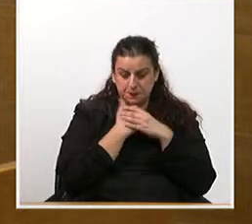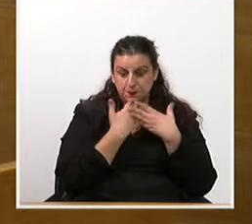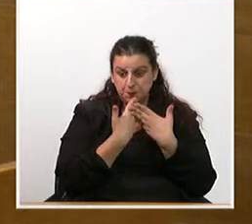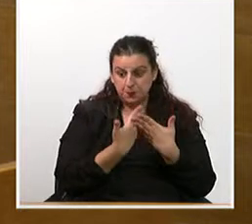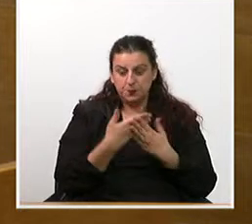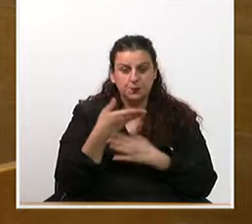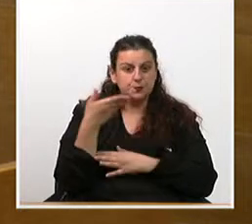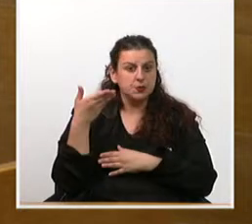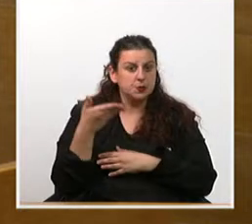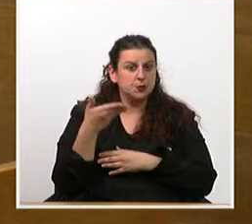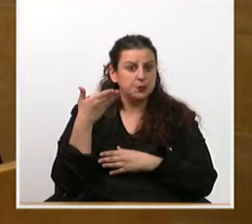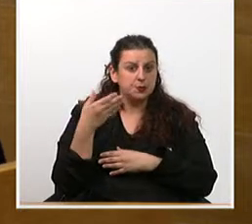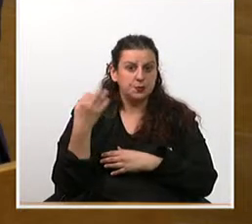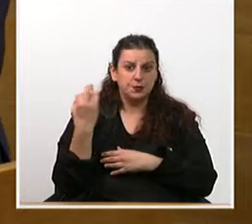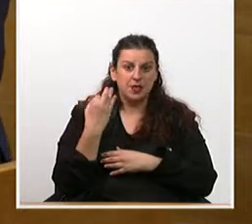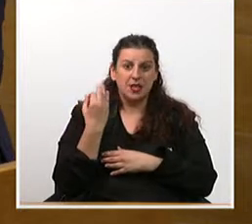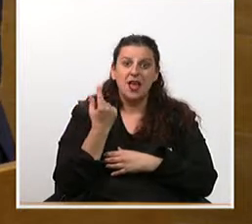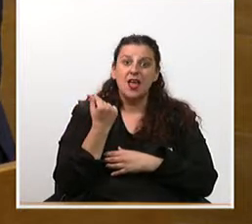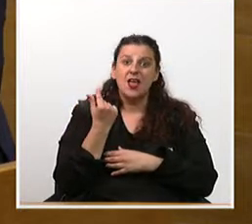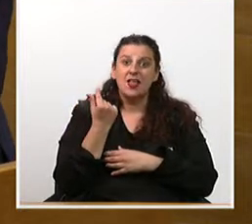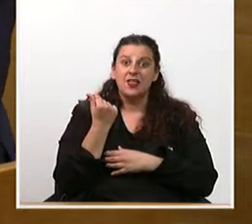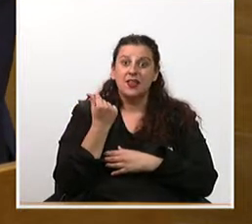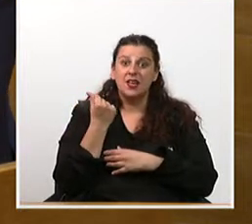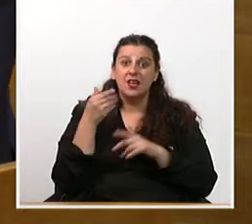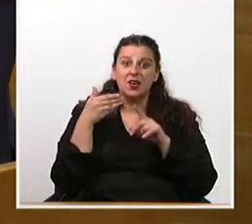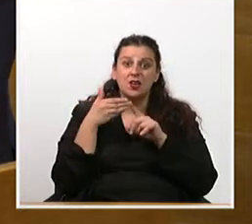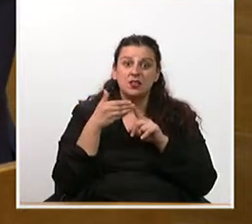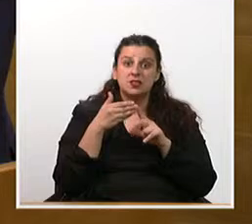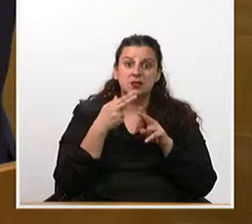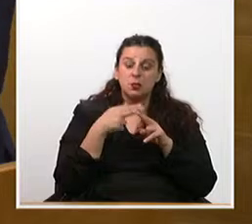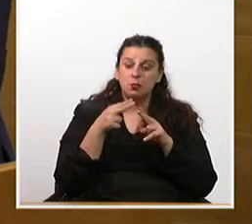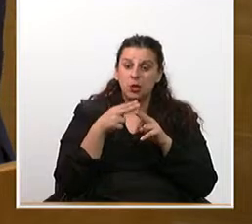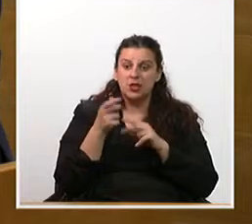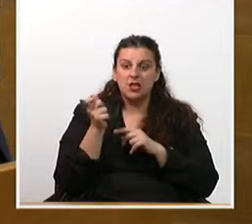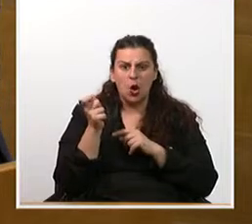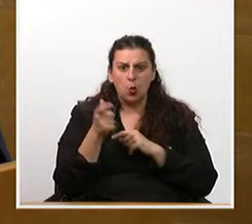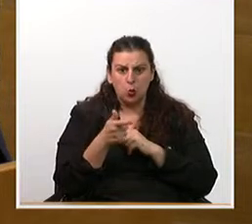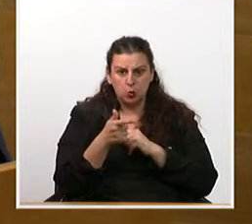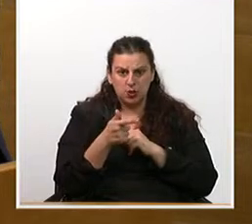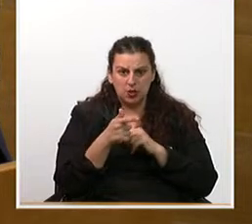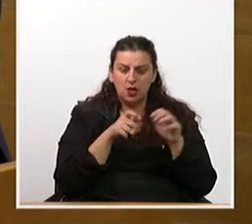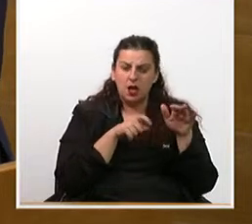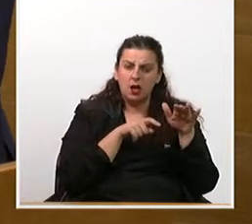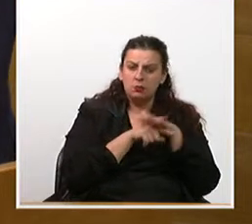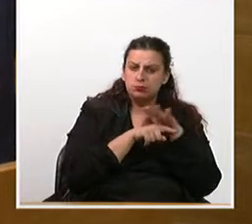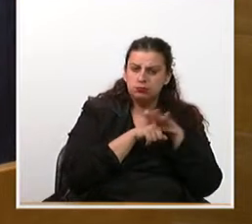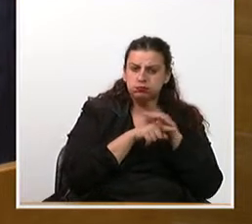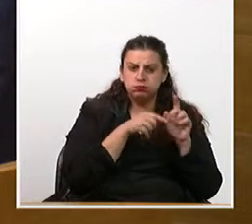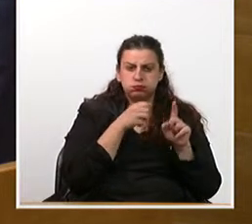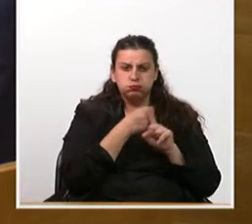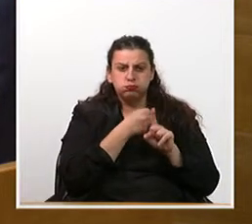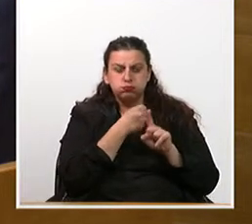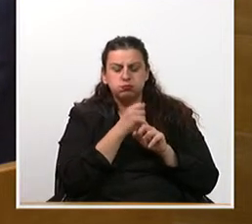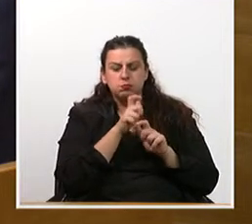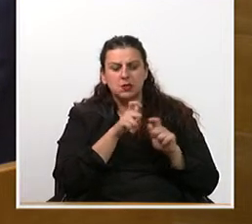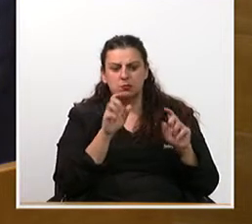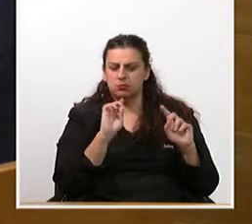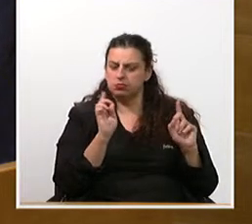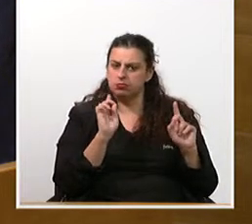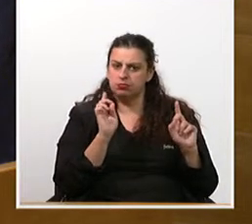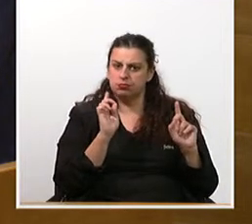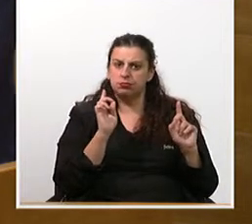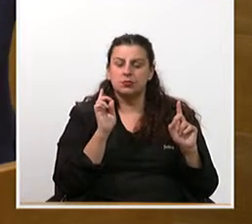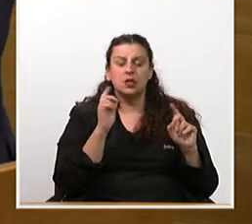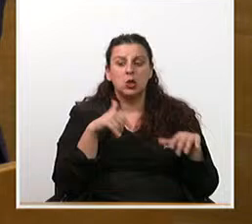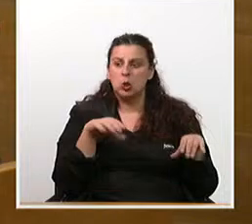esencial que el dinero se destine a políticas útiles y no a burocracia y personal no es